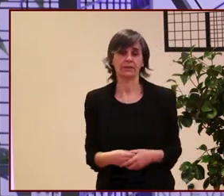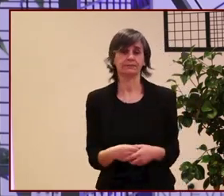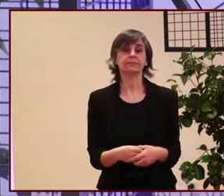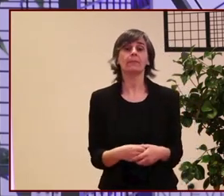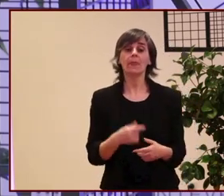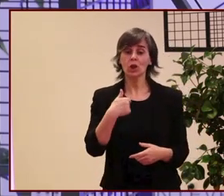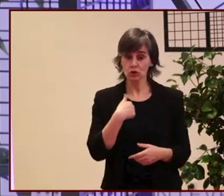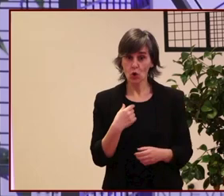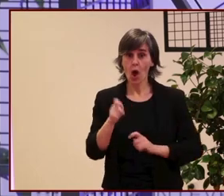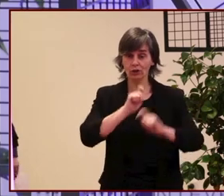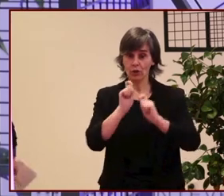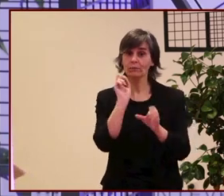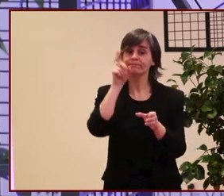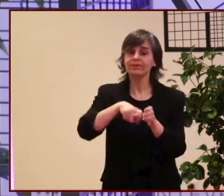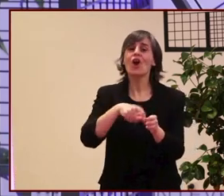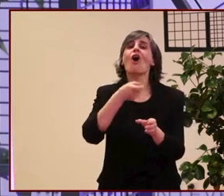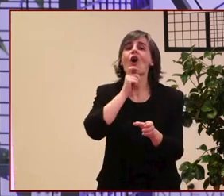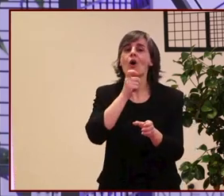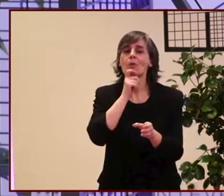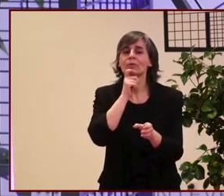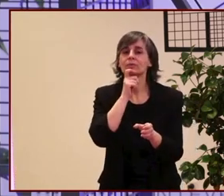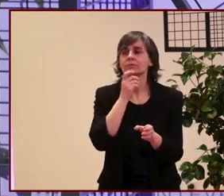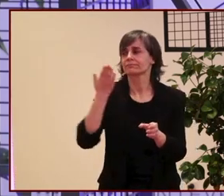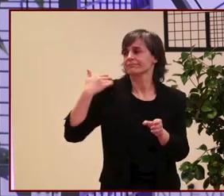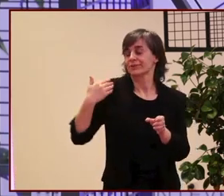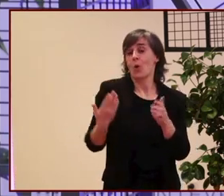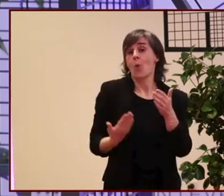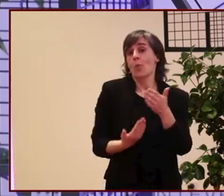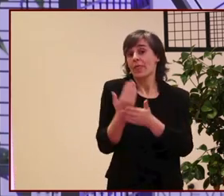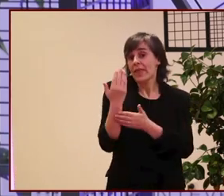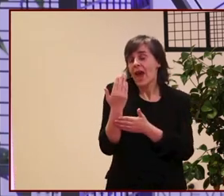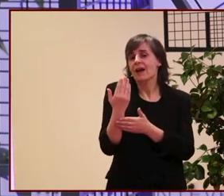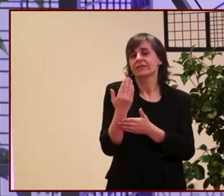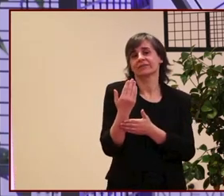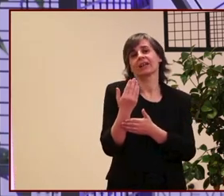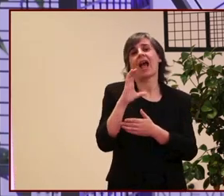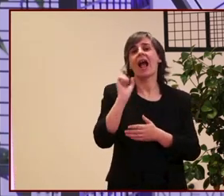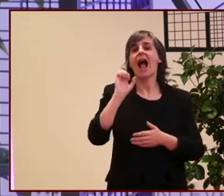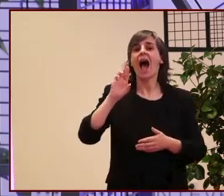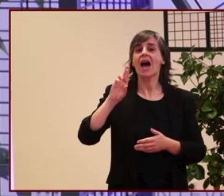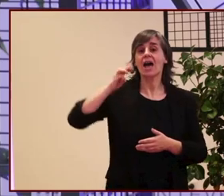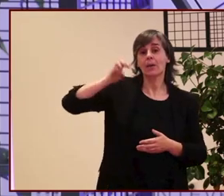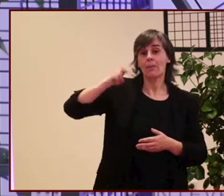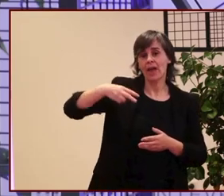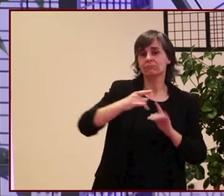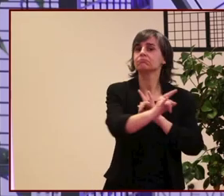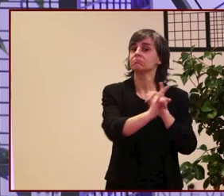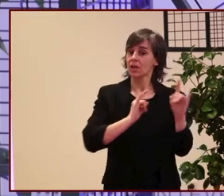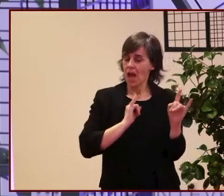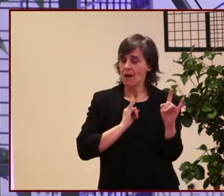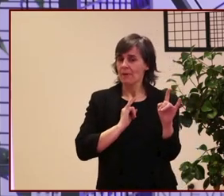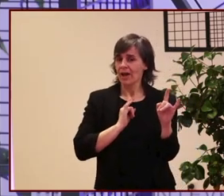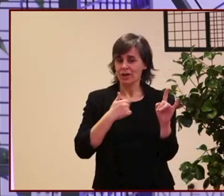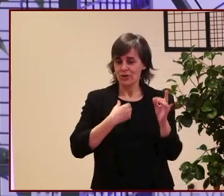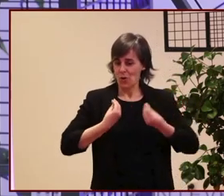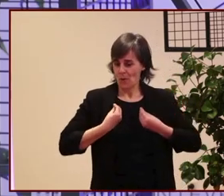asociación pues todo comenzó un día en que ha sido una llamada de carmen y a partir de ese momento mi vida